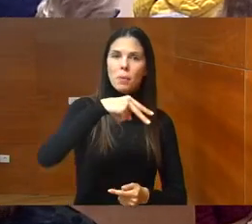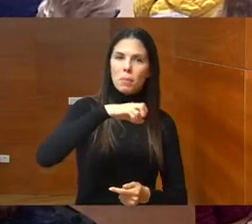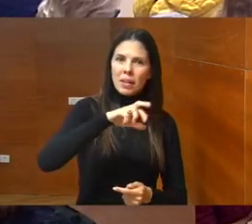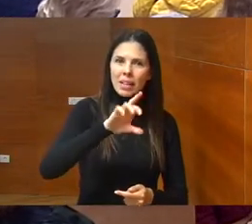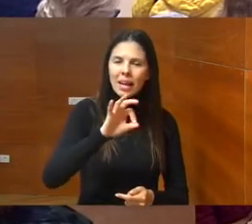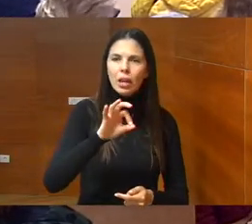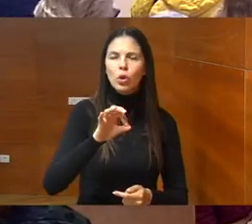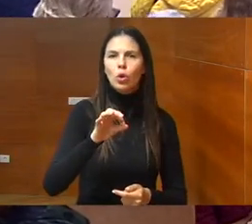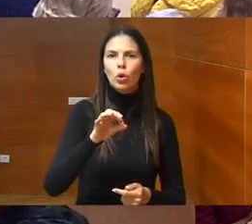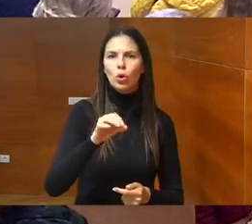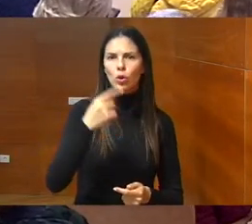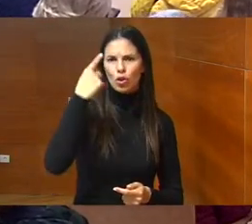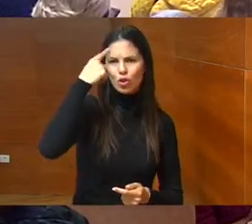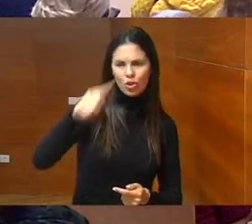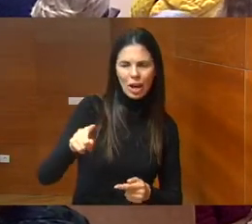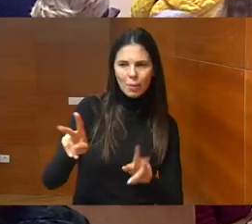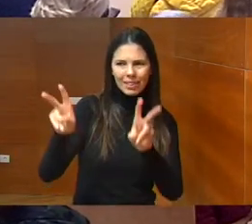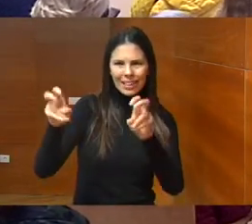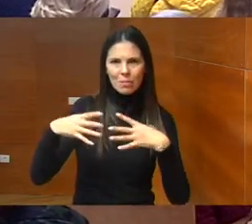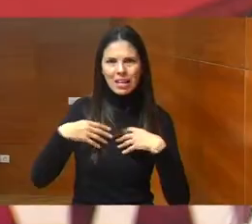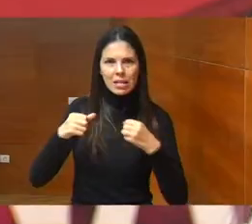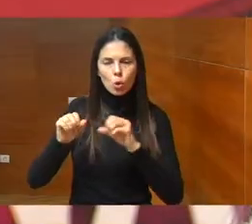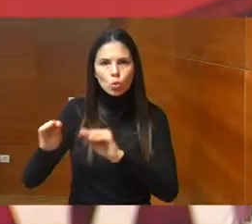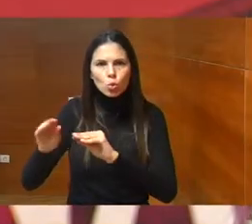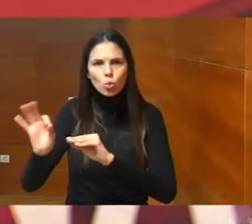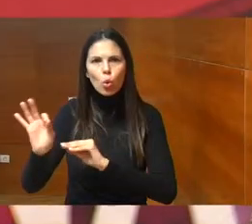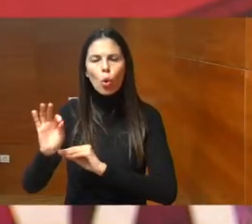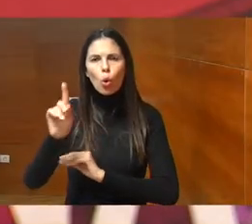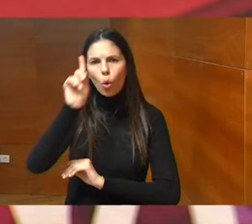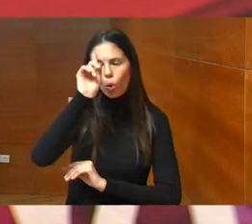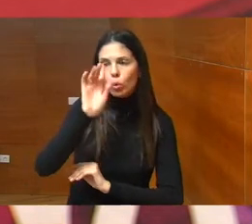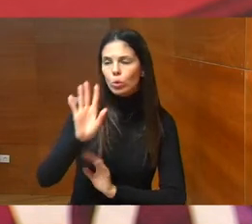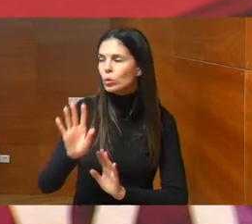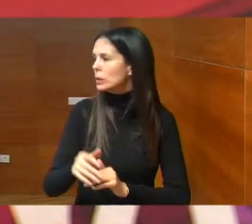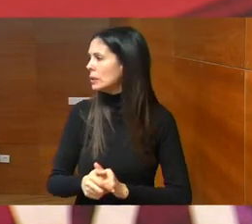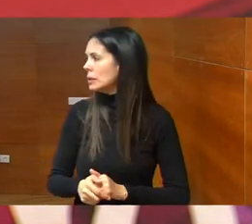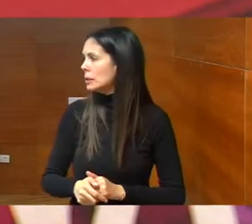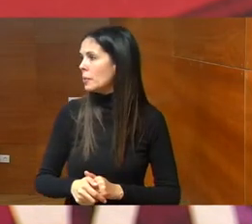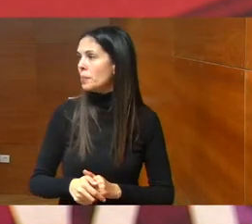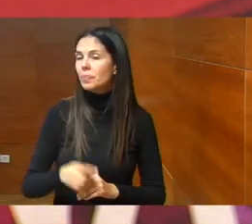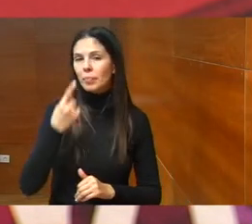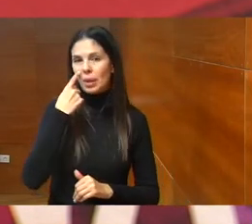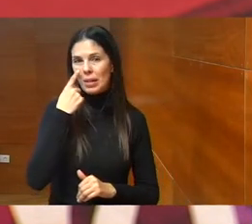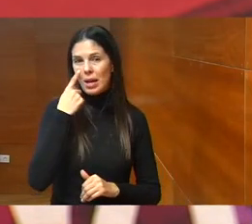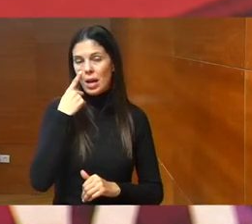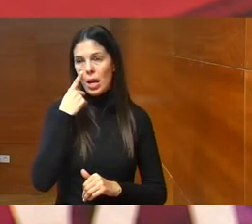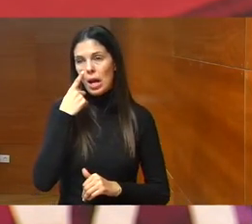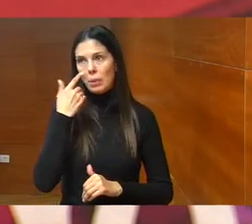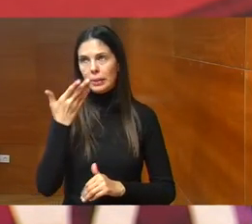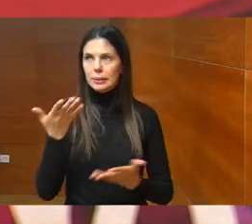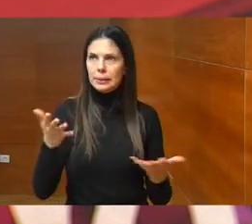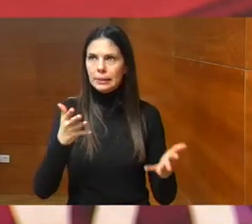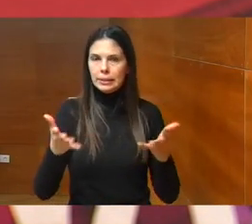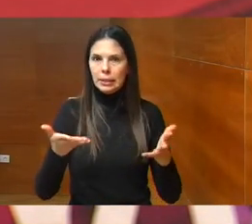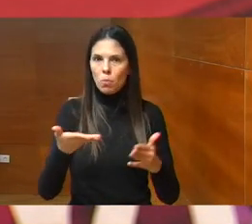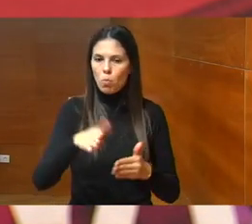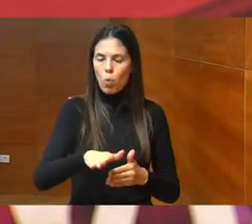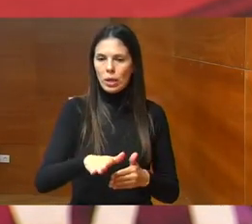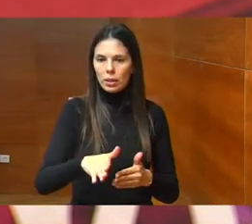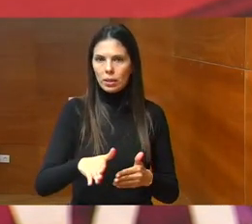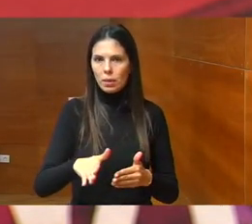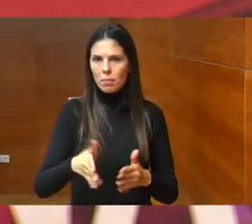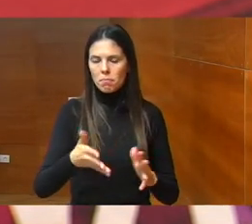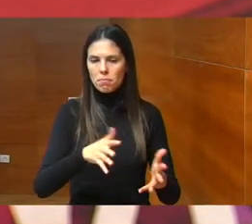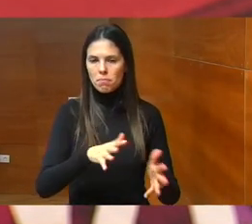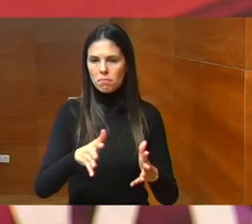a eterno saúde Bueno lo que pasa que a Marte digamos fue fue